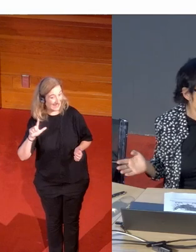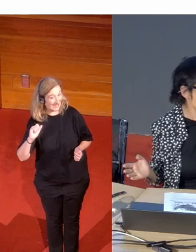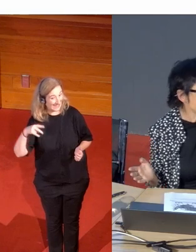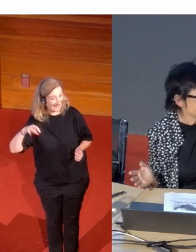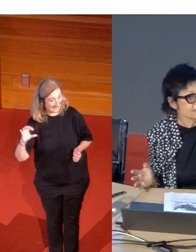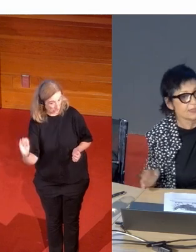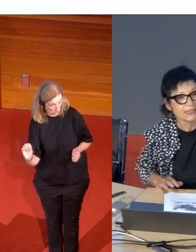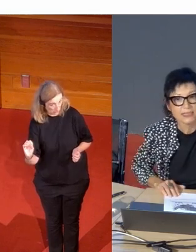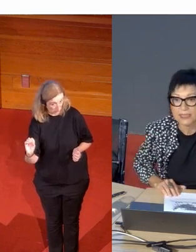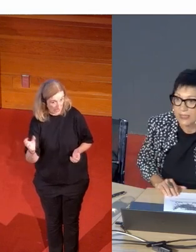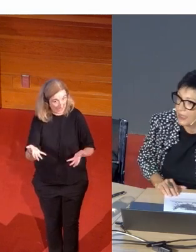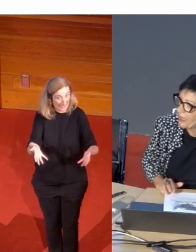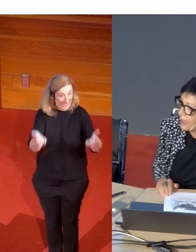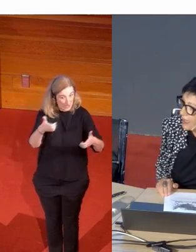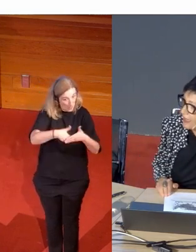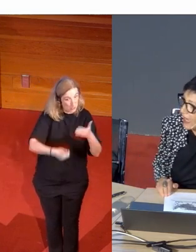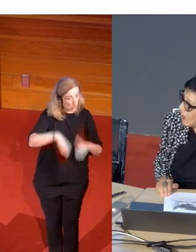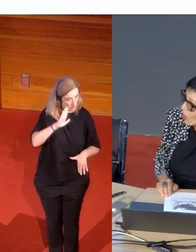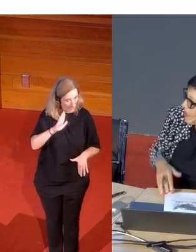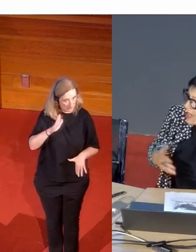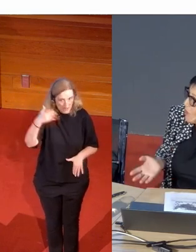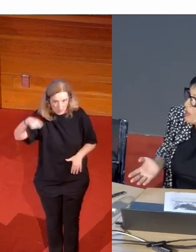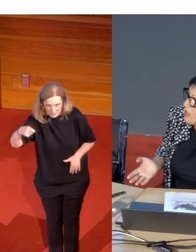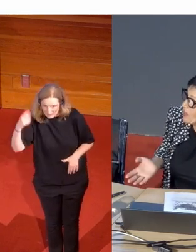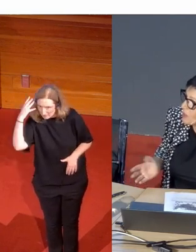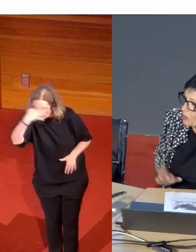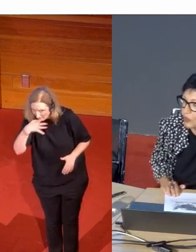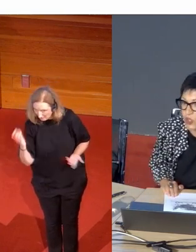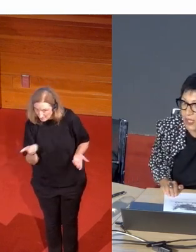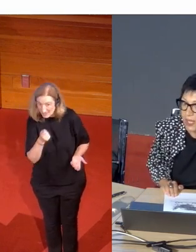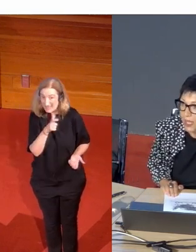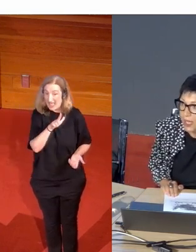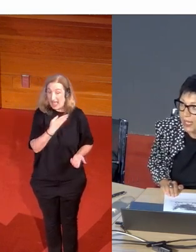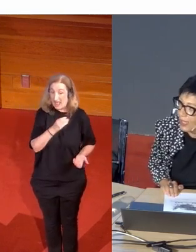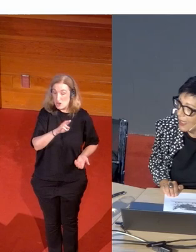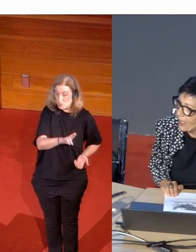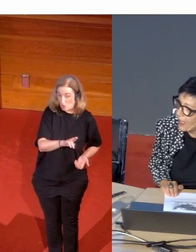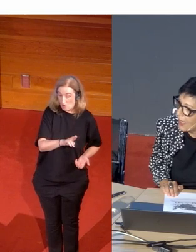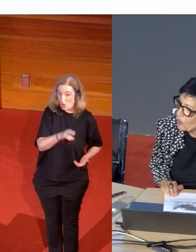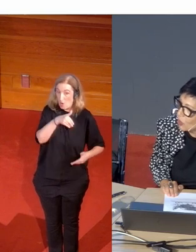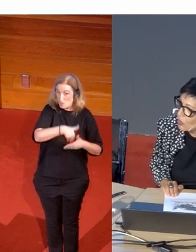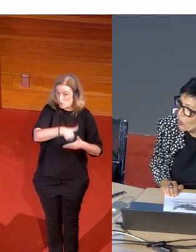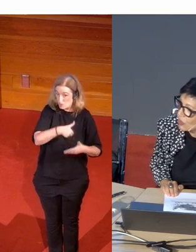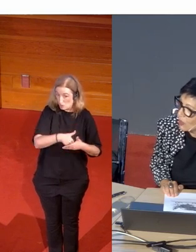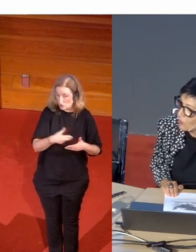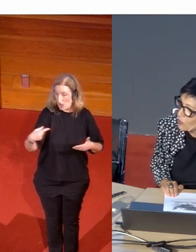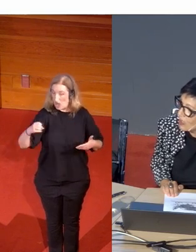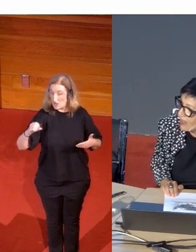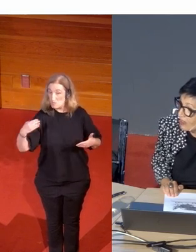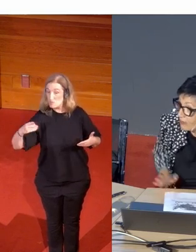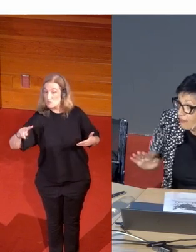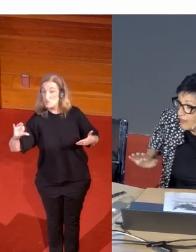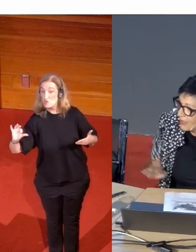Trump fue presidente y al gor le sacó medio millón de votos a George